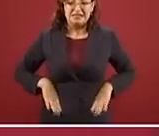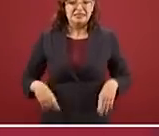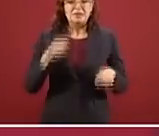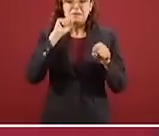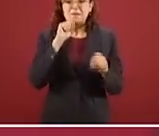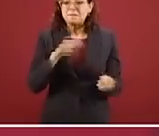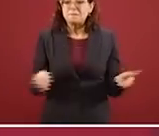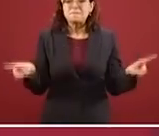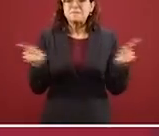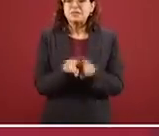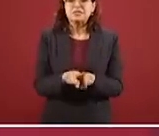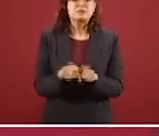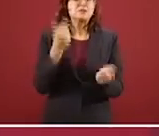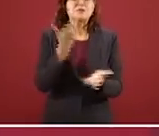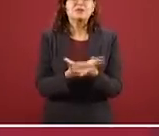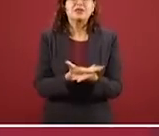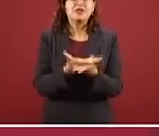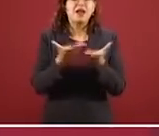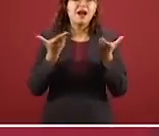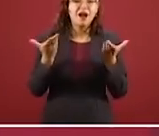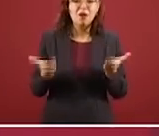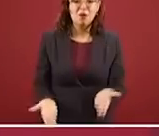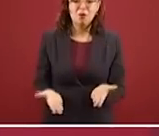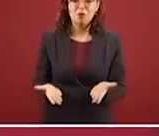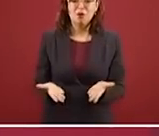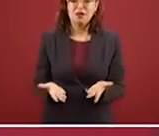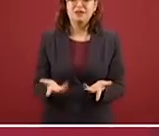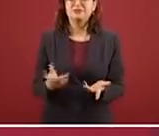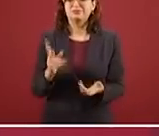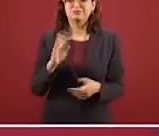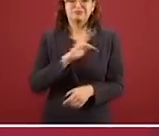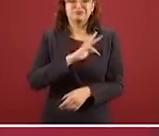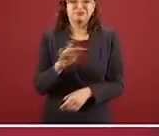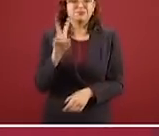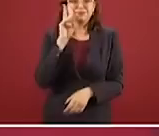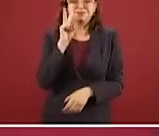que ahora estamos viviendo,